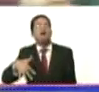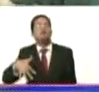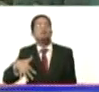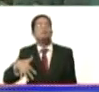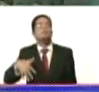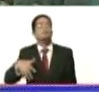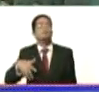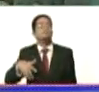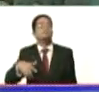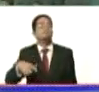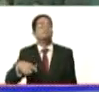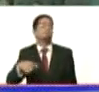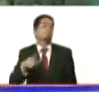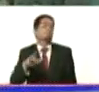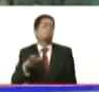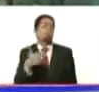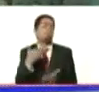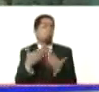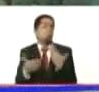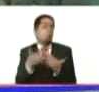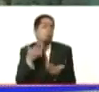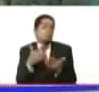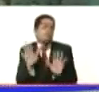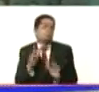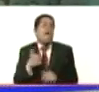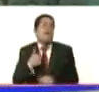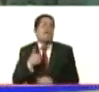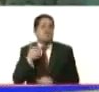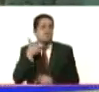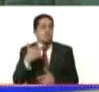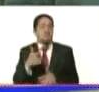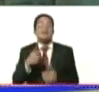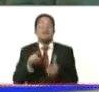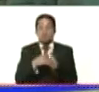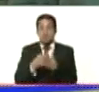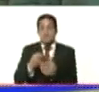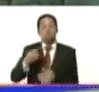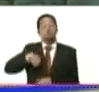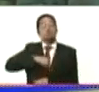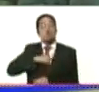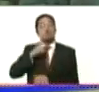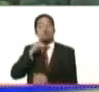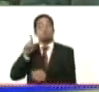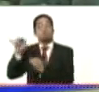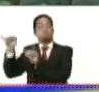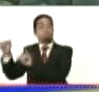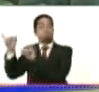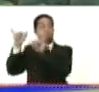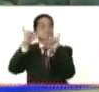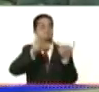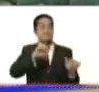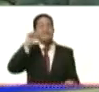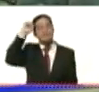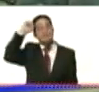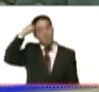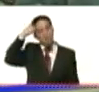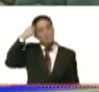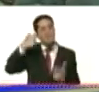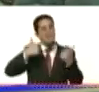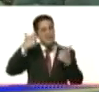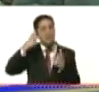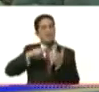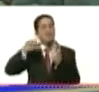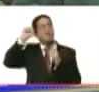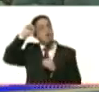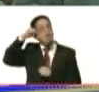todos los demás. Hoy pudiéramos parafrasear a Bolívar, recordar a Chávez en ese pensamiento y